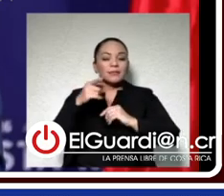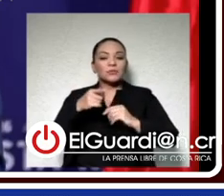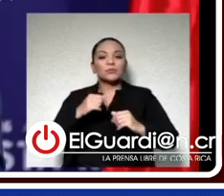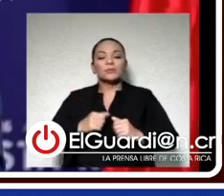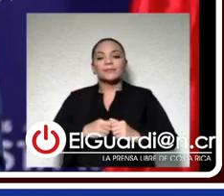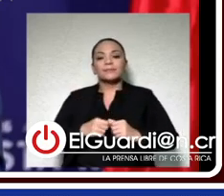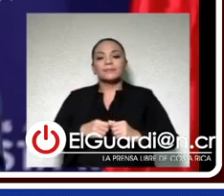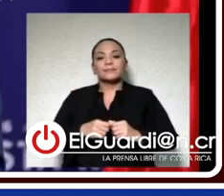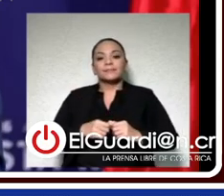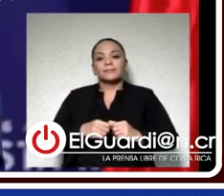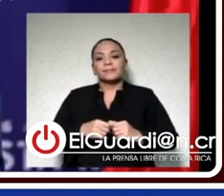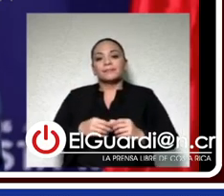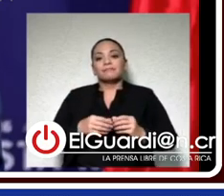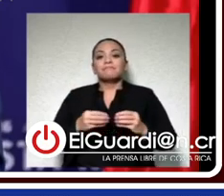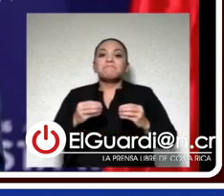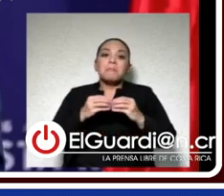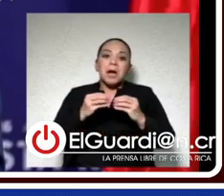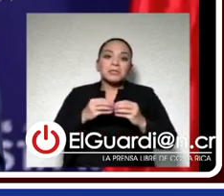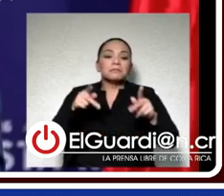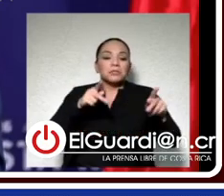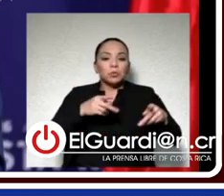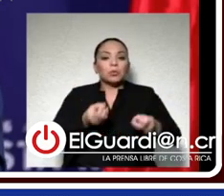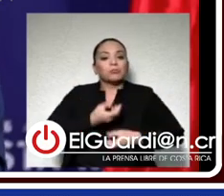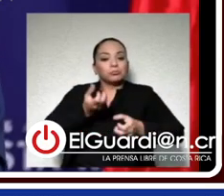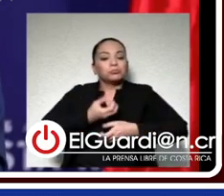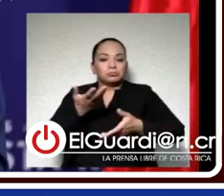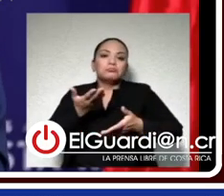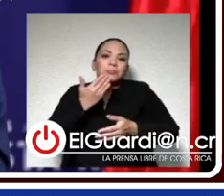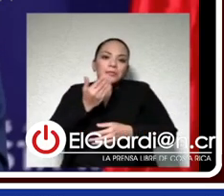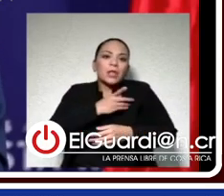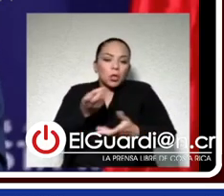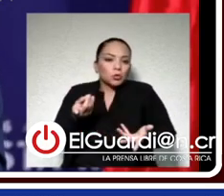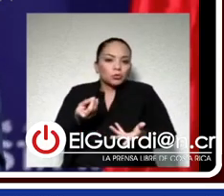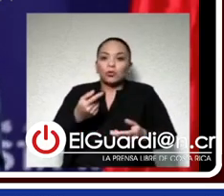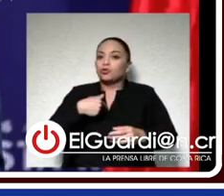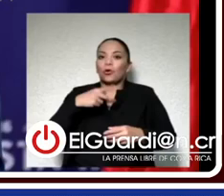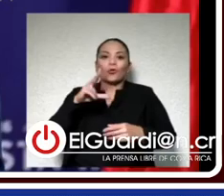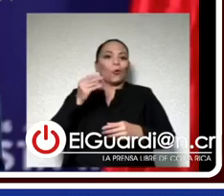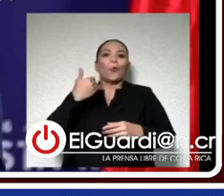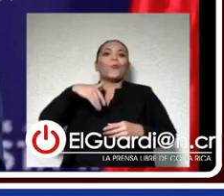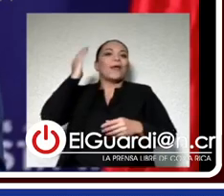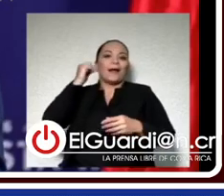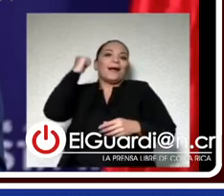pueda expresarse? Gracias a Dios. Yo no hubiera ganado la campaña política si no fuera por eso.